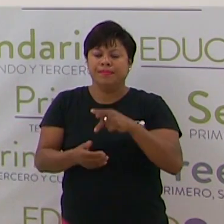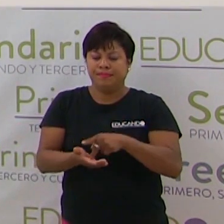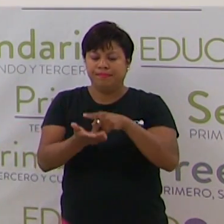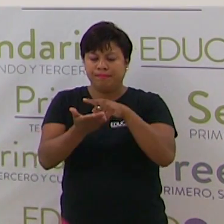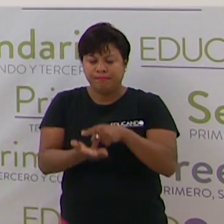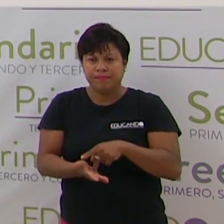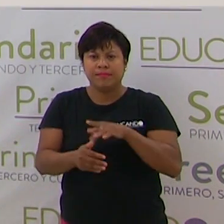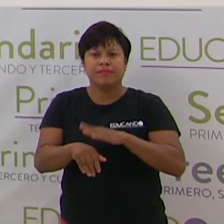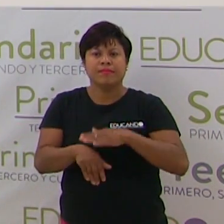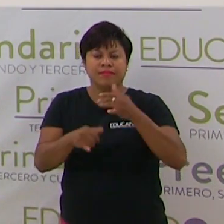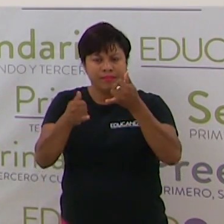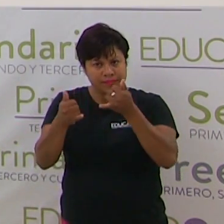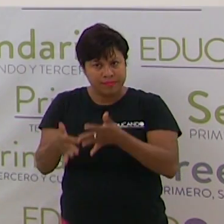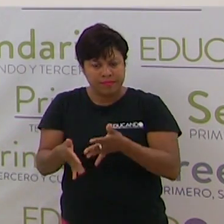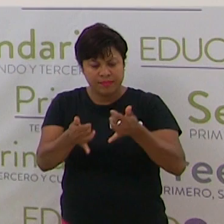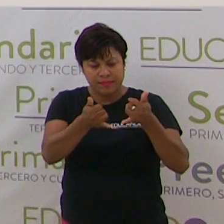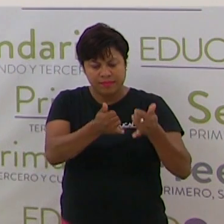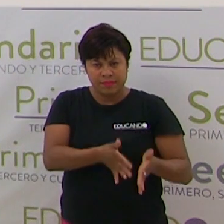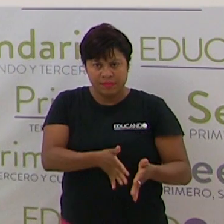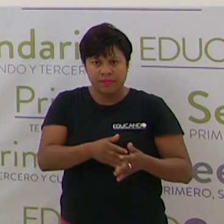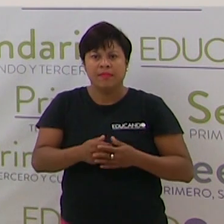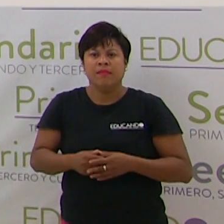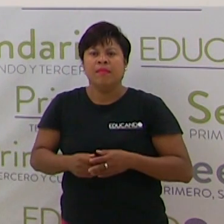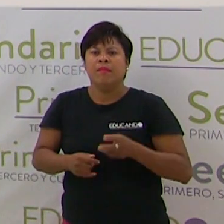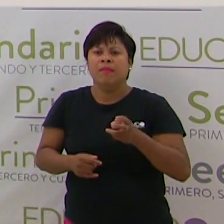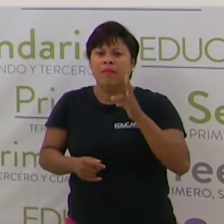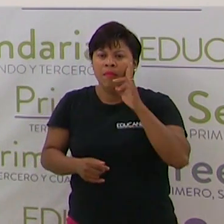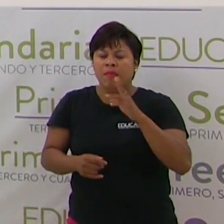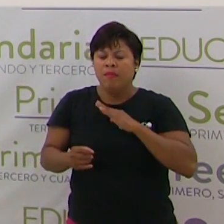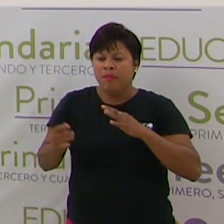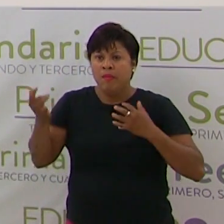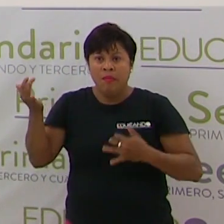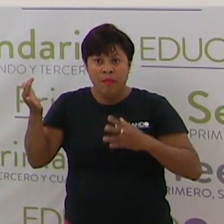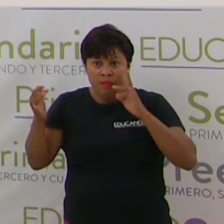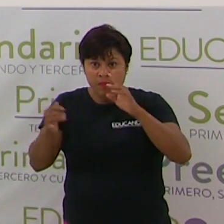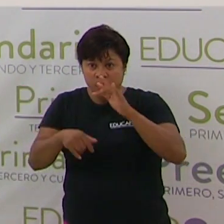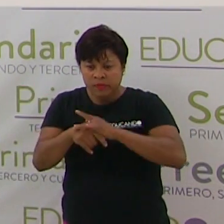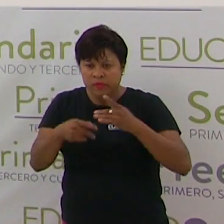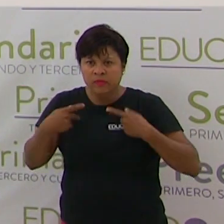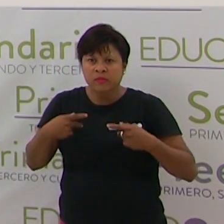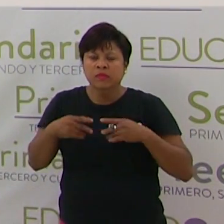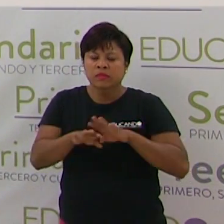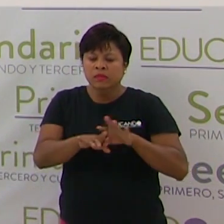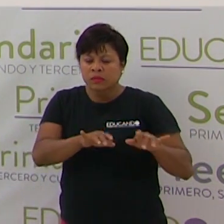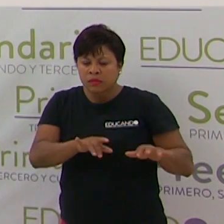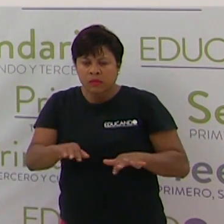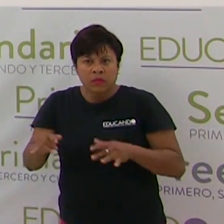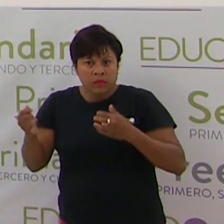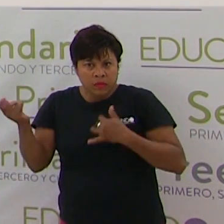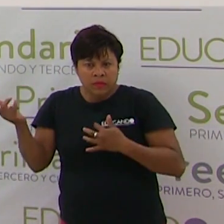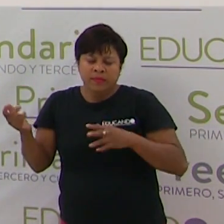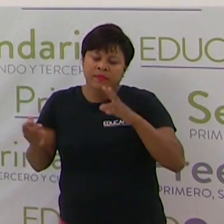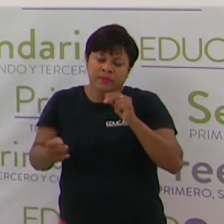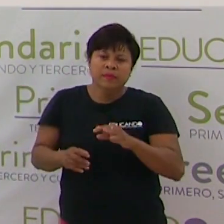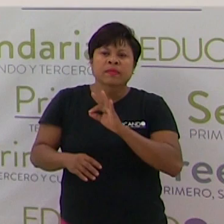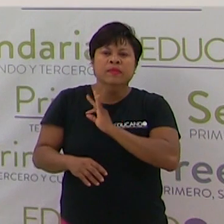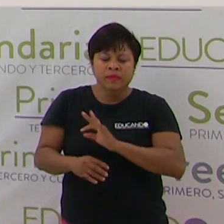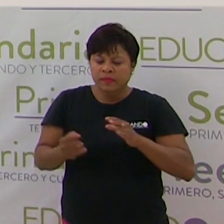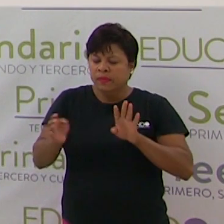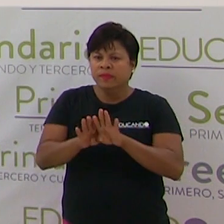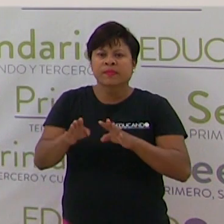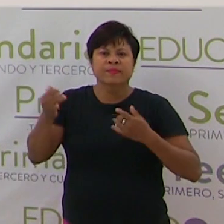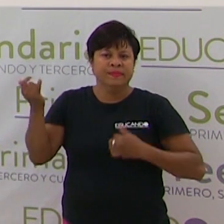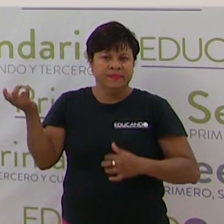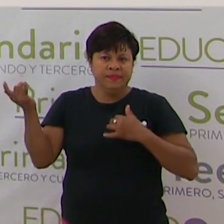¿verdad? ¿Has visto alguna vez alguna persona cargar un piano para tocarlo? No, ¿verdad? En cambio, sí puede cargar